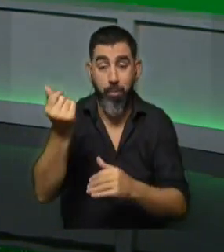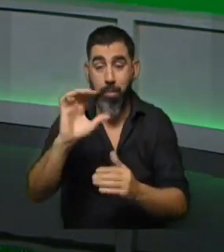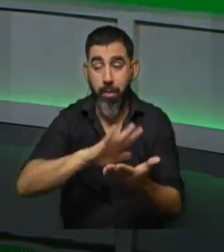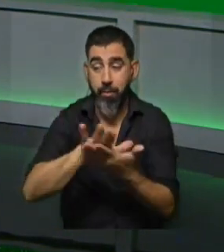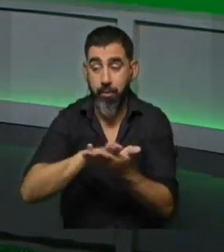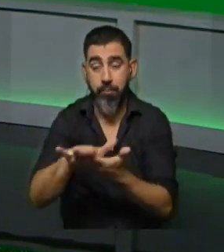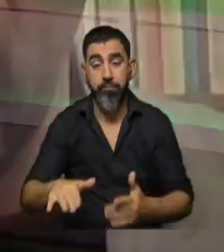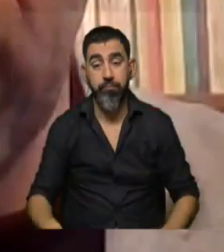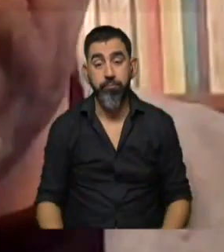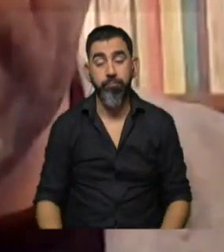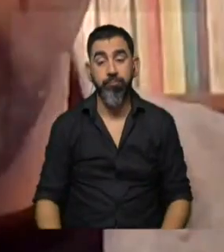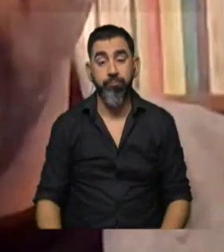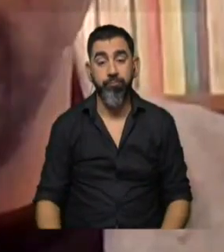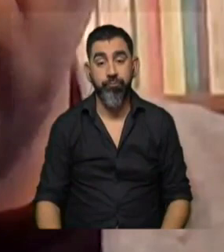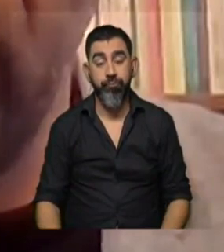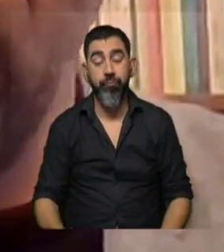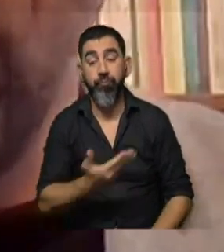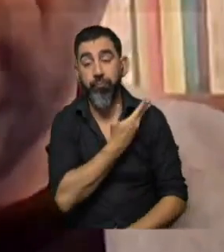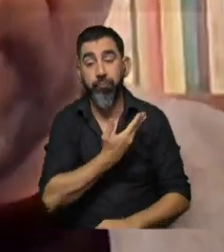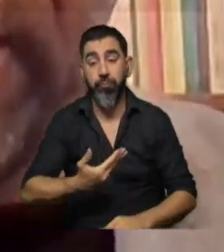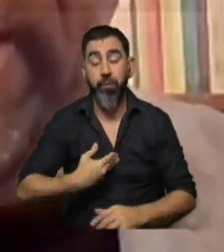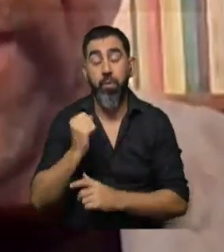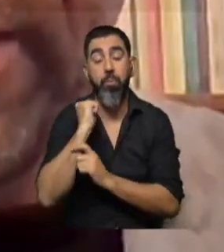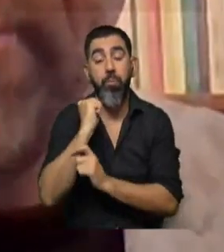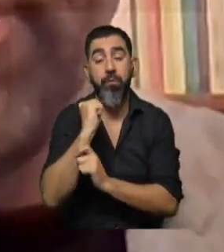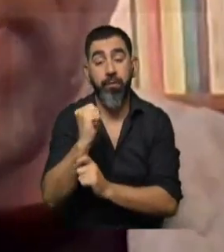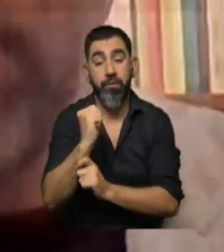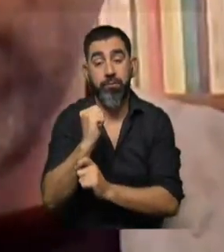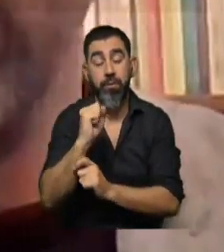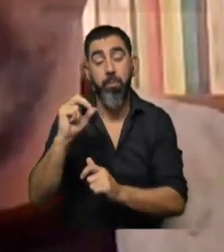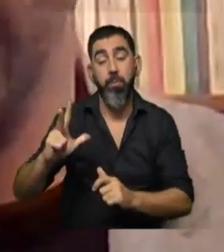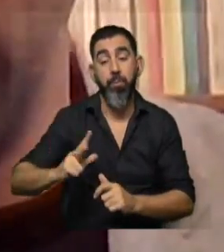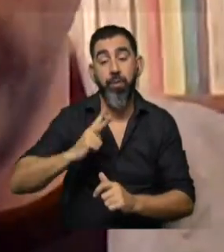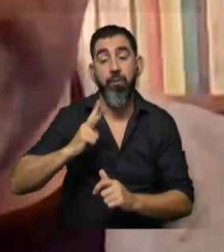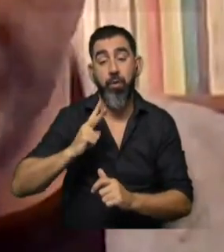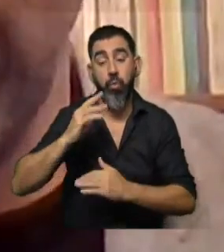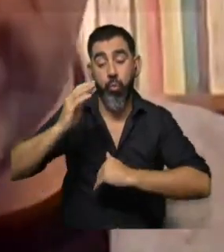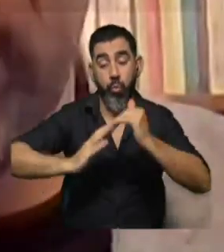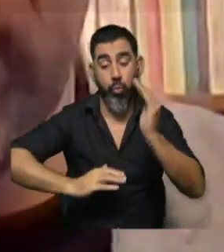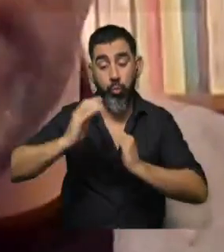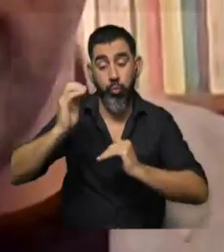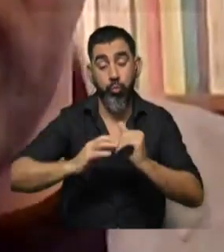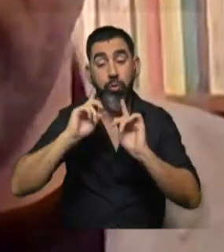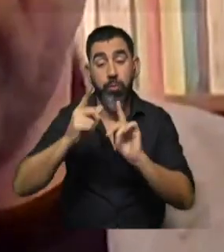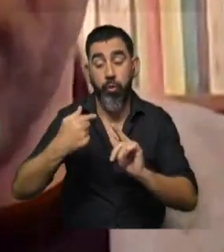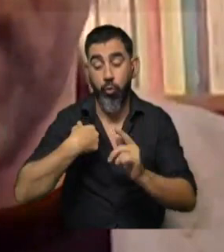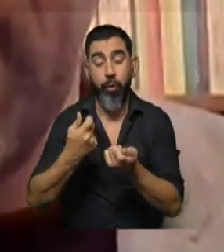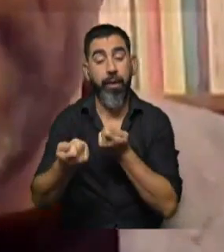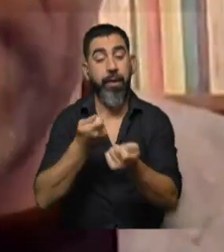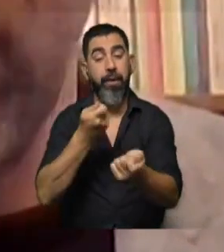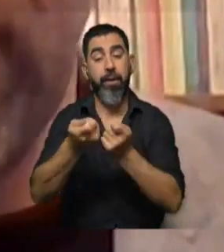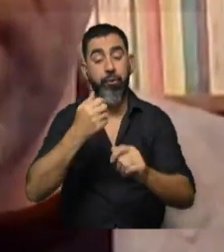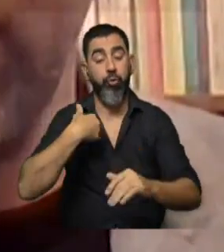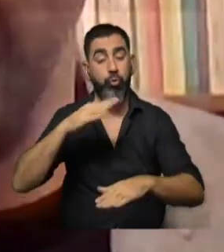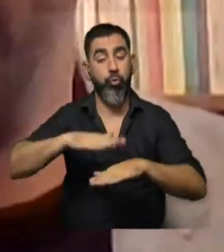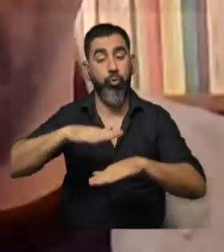del país el gobierno eligió que el privado no solo construya las obras sino que también se